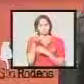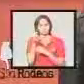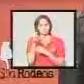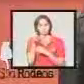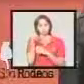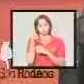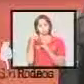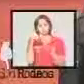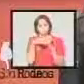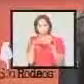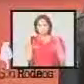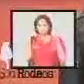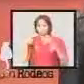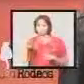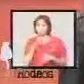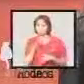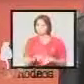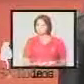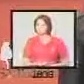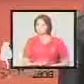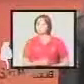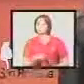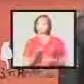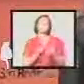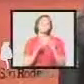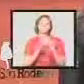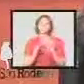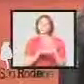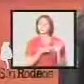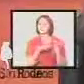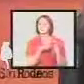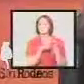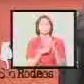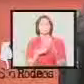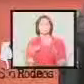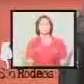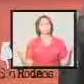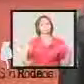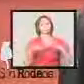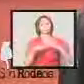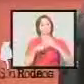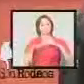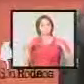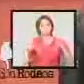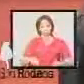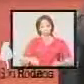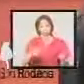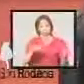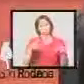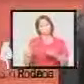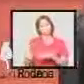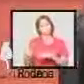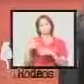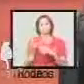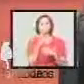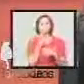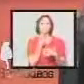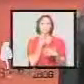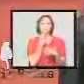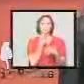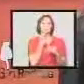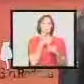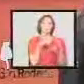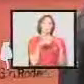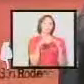mil personas, ¿verdad? Con diferentes tipos de créditos personales, créditos de vivienda y créditos de